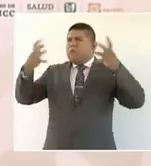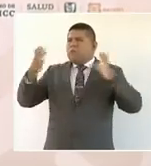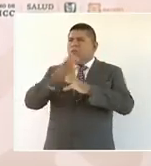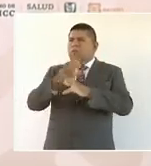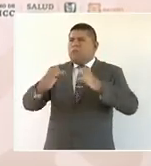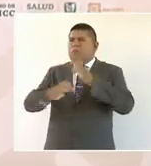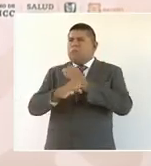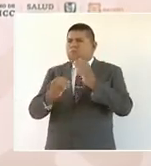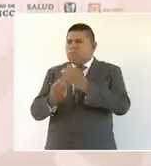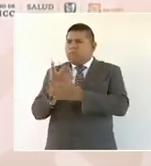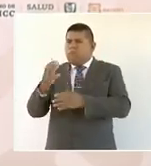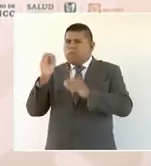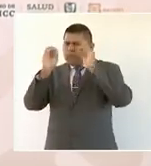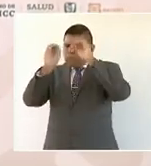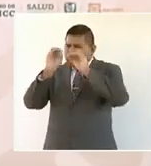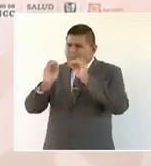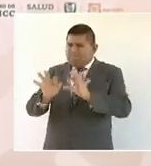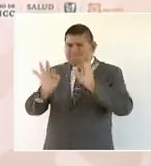equiparlas,